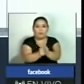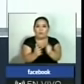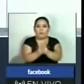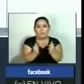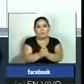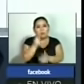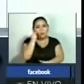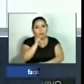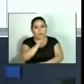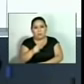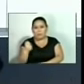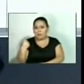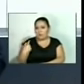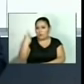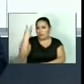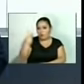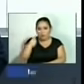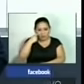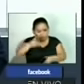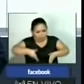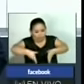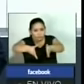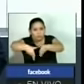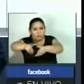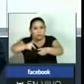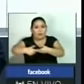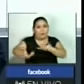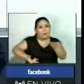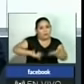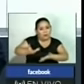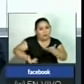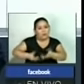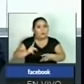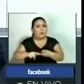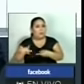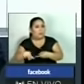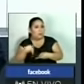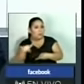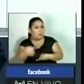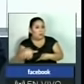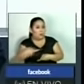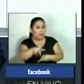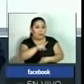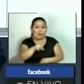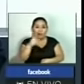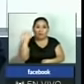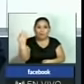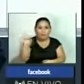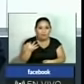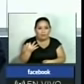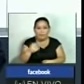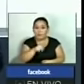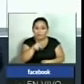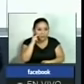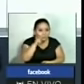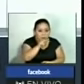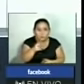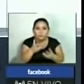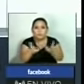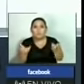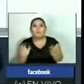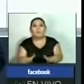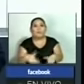visto en estos últimos días en las calles, en los mercados y en otros puntos donde no debería de estarse dando todo este tipo de situaciones debido